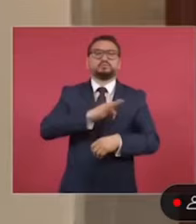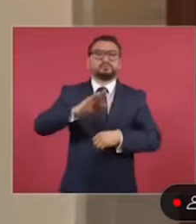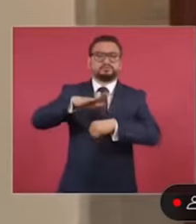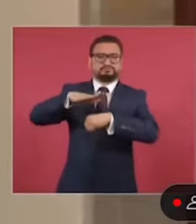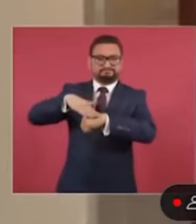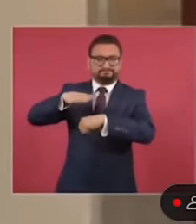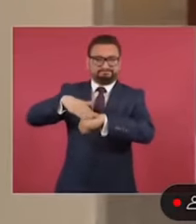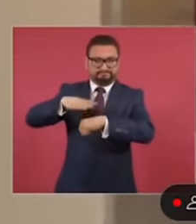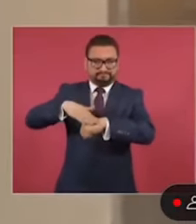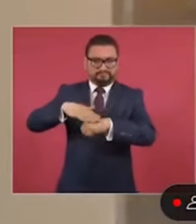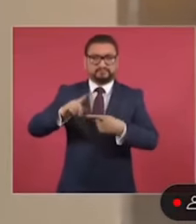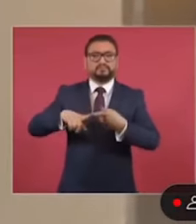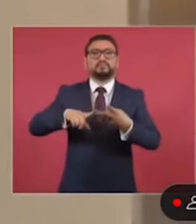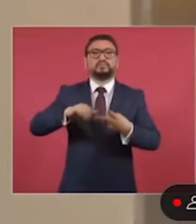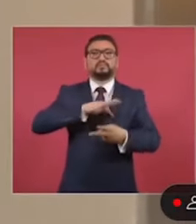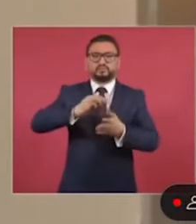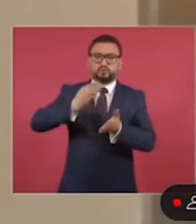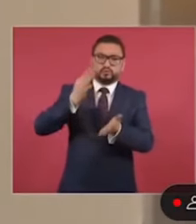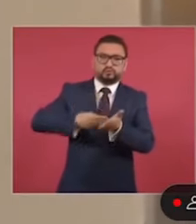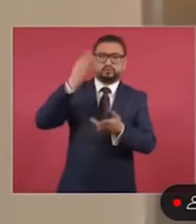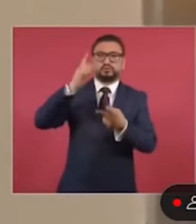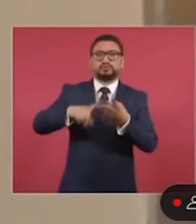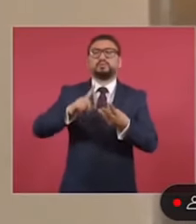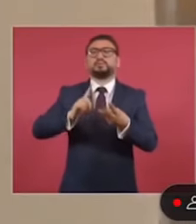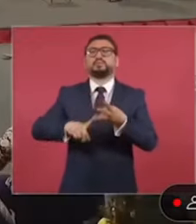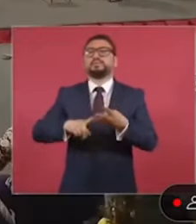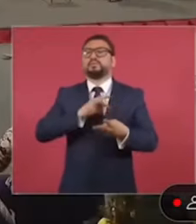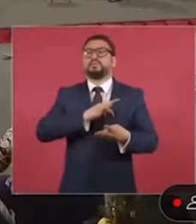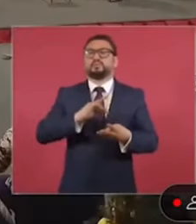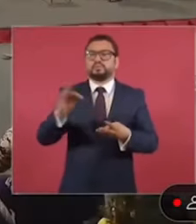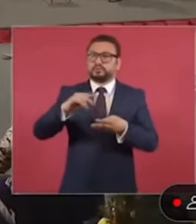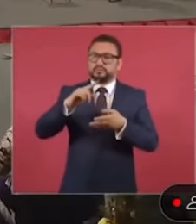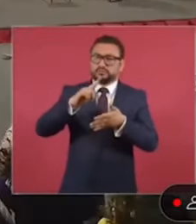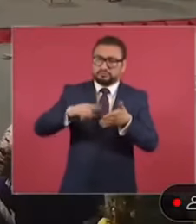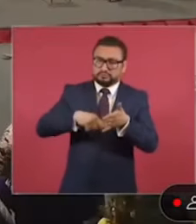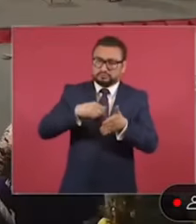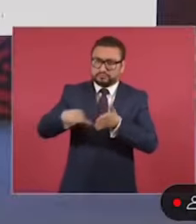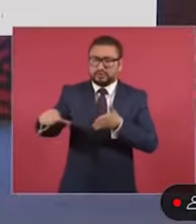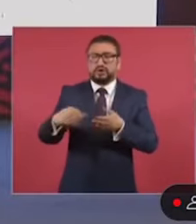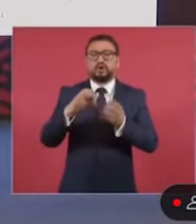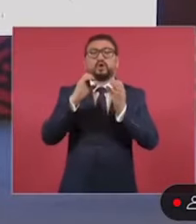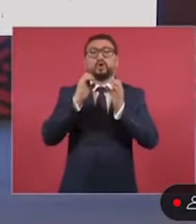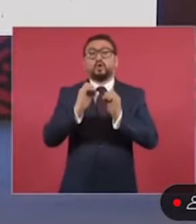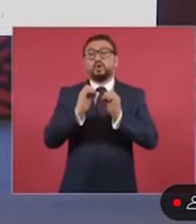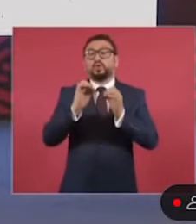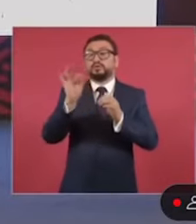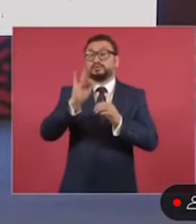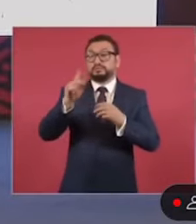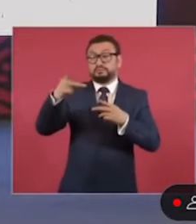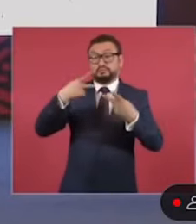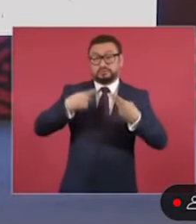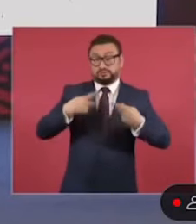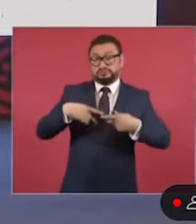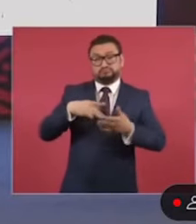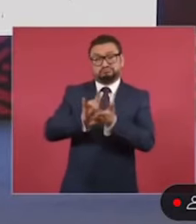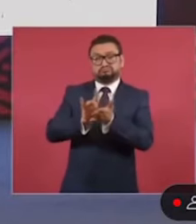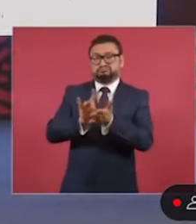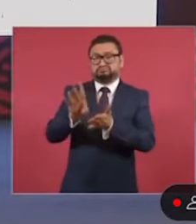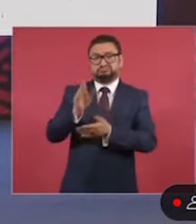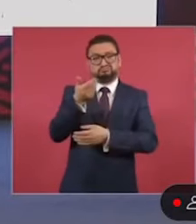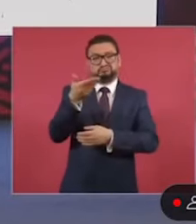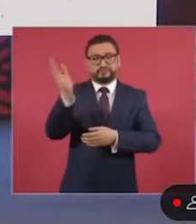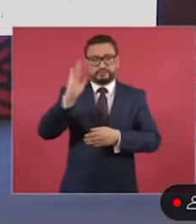propuestos por la cámara de diputados y cinco por la cámara de senadores Además del poder judicial va a proponer hasta 10 candidatos a través